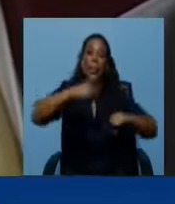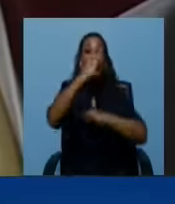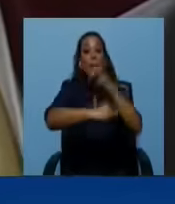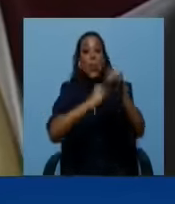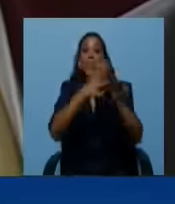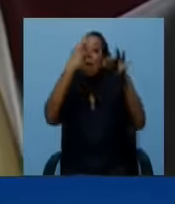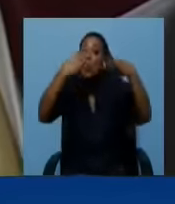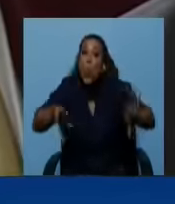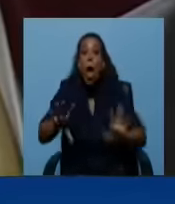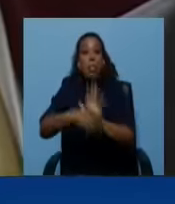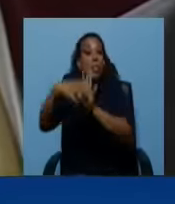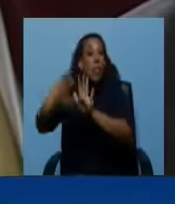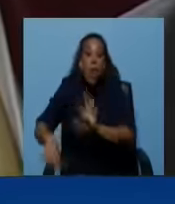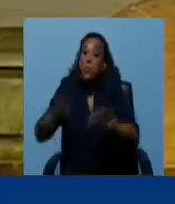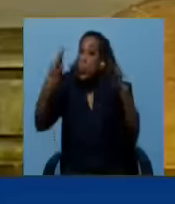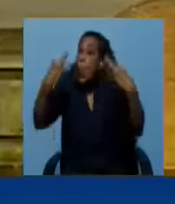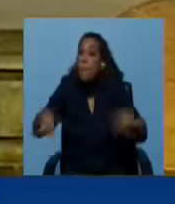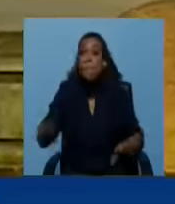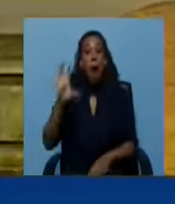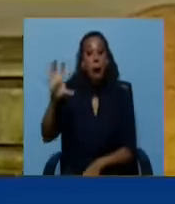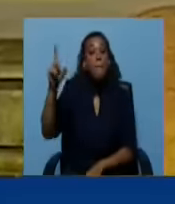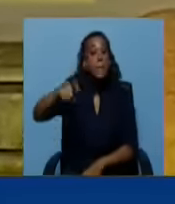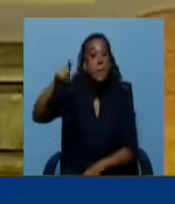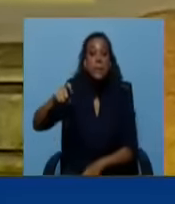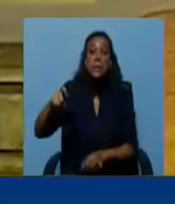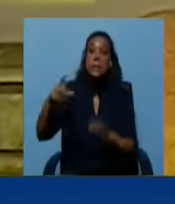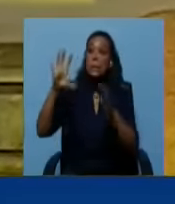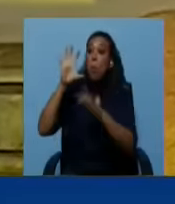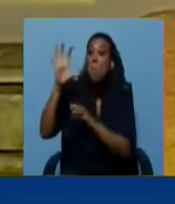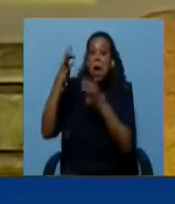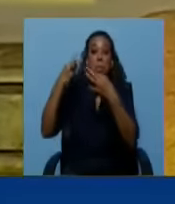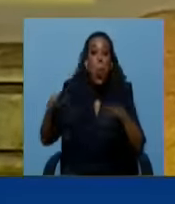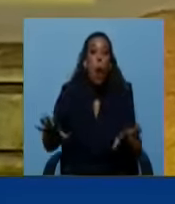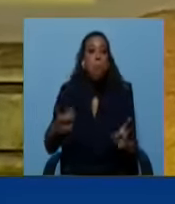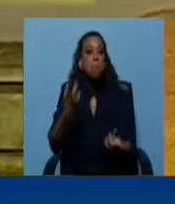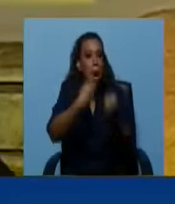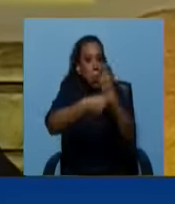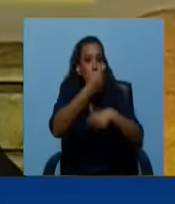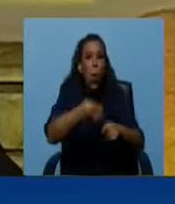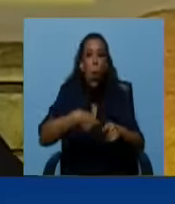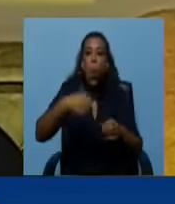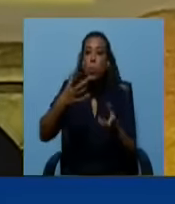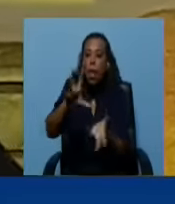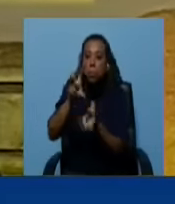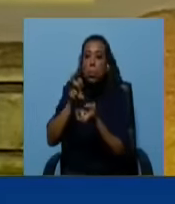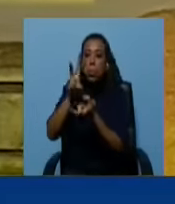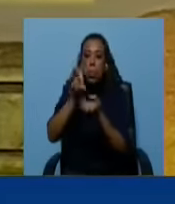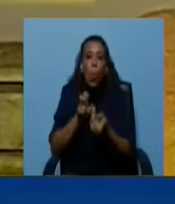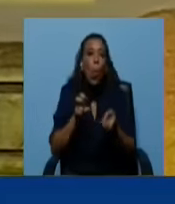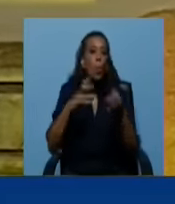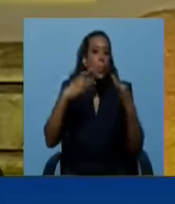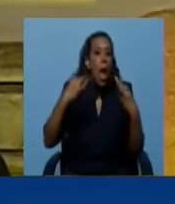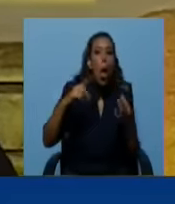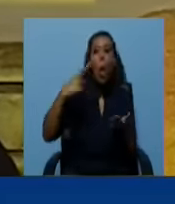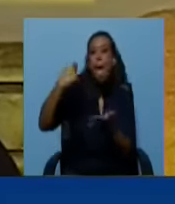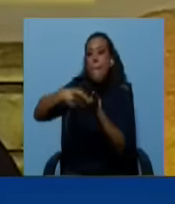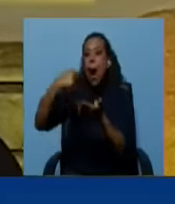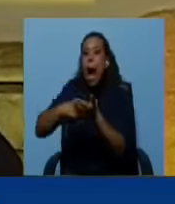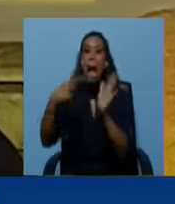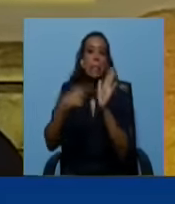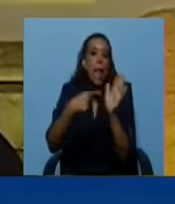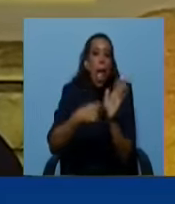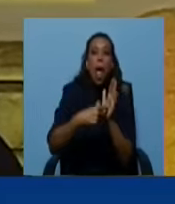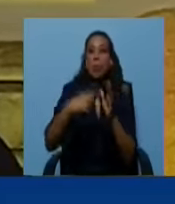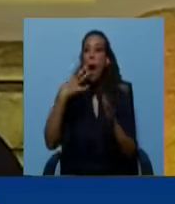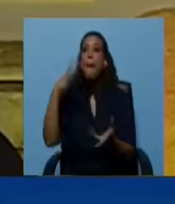natural que un país necesita para refinanciar sus bonos, para refinanciar sus deudas,